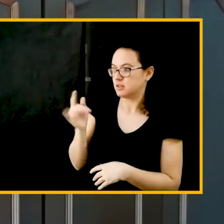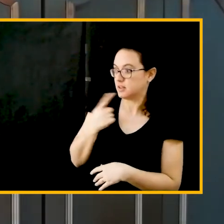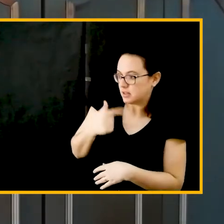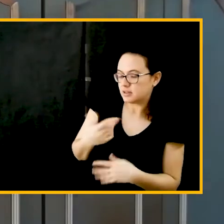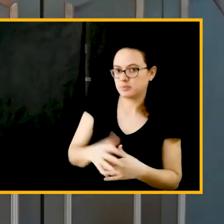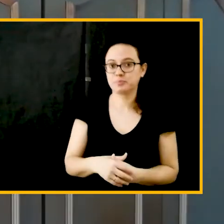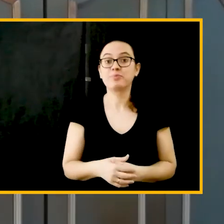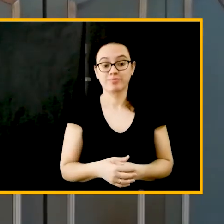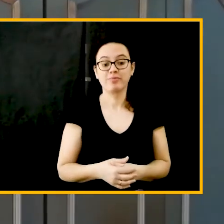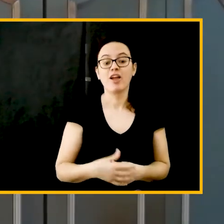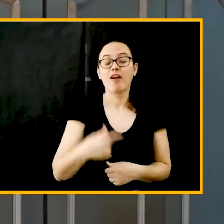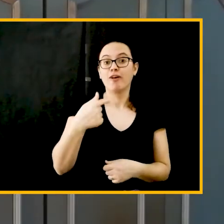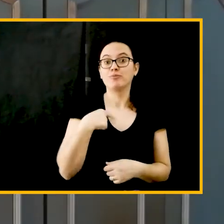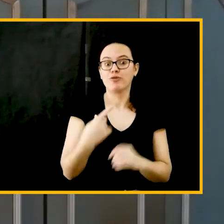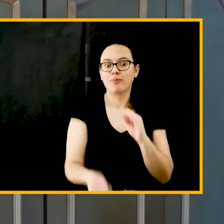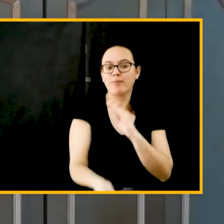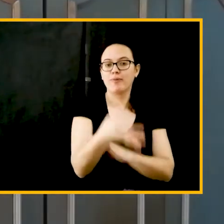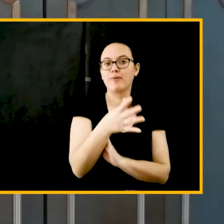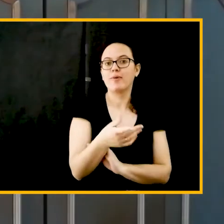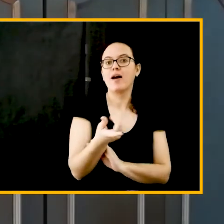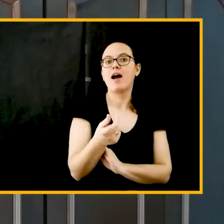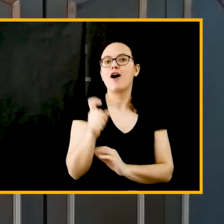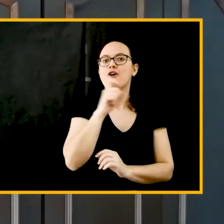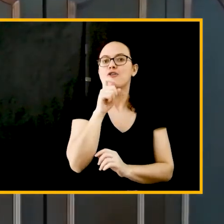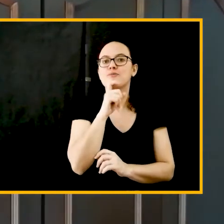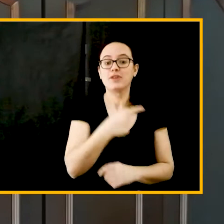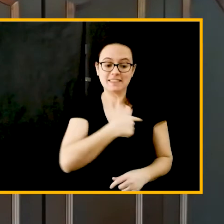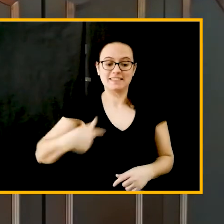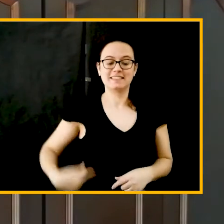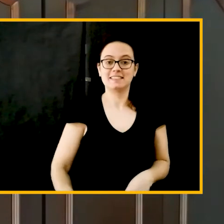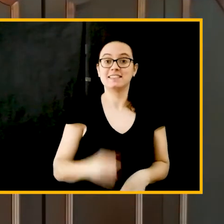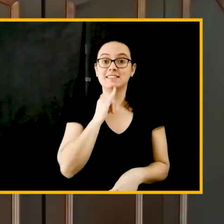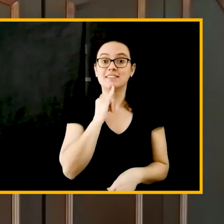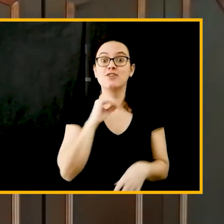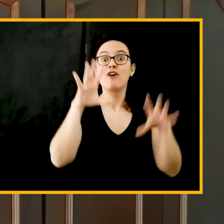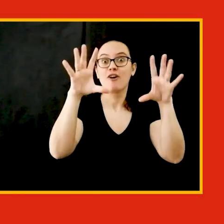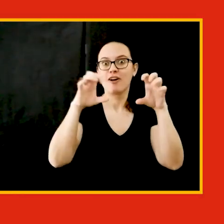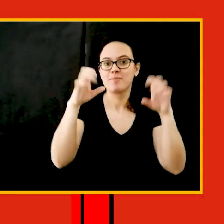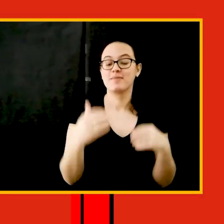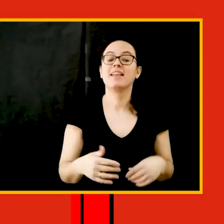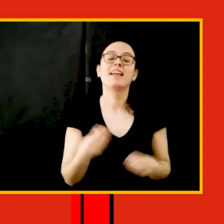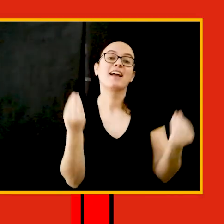hemos creado un método de aprende chino en 48 horas. ¿Con quién? Con Pili.